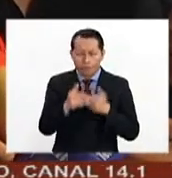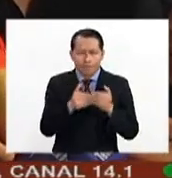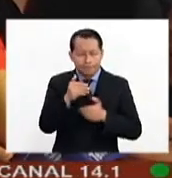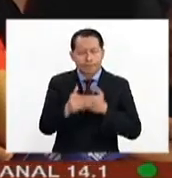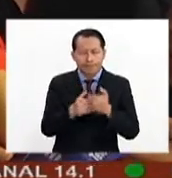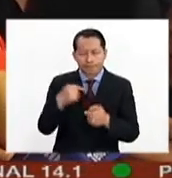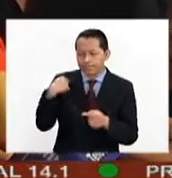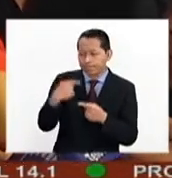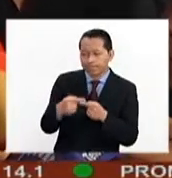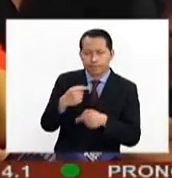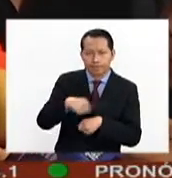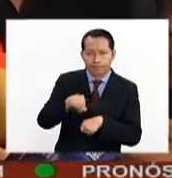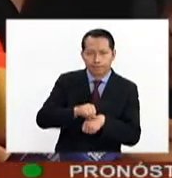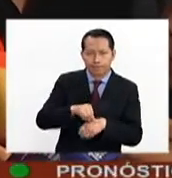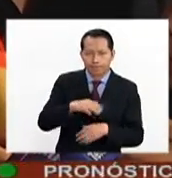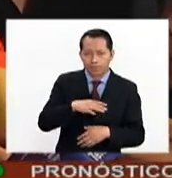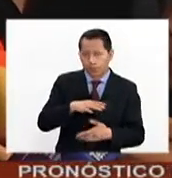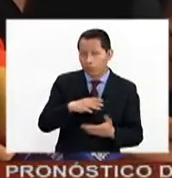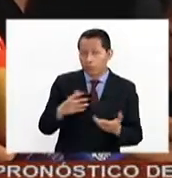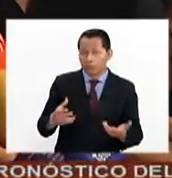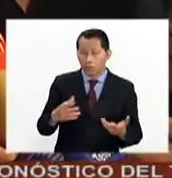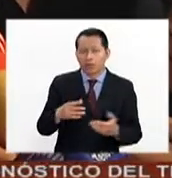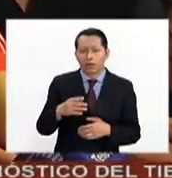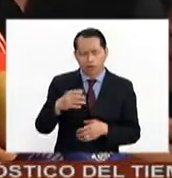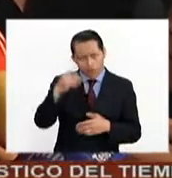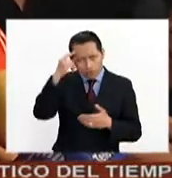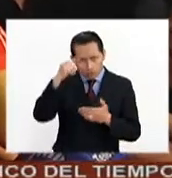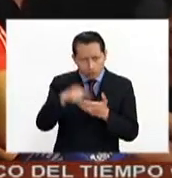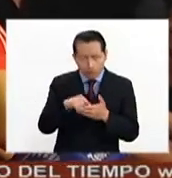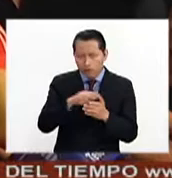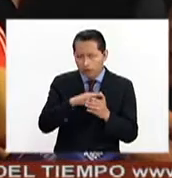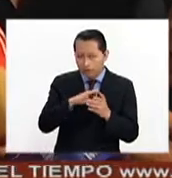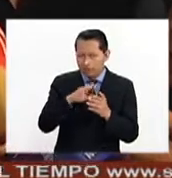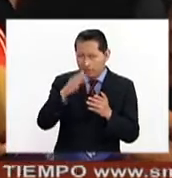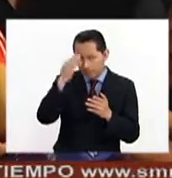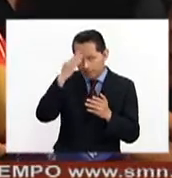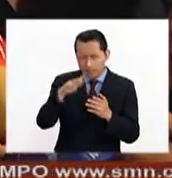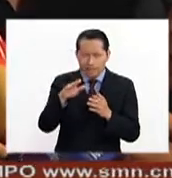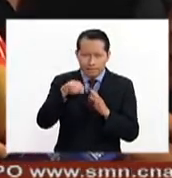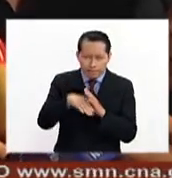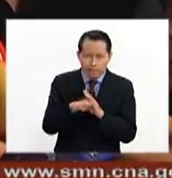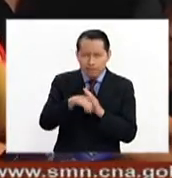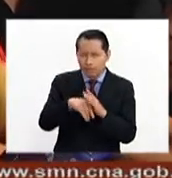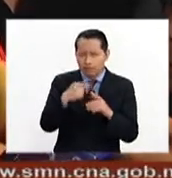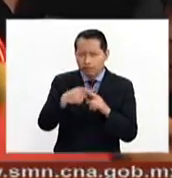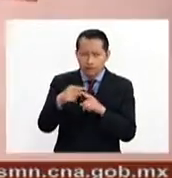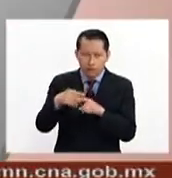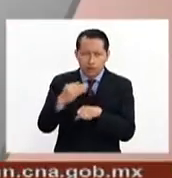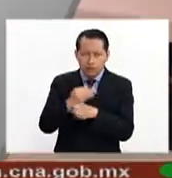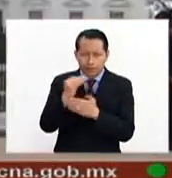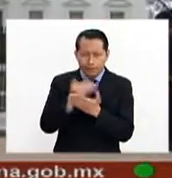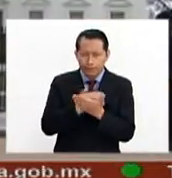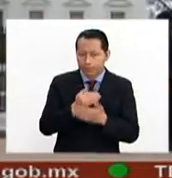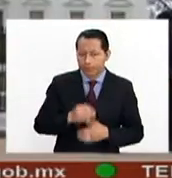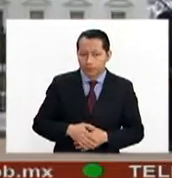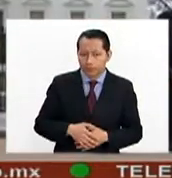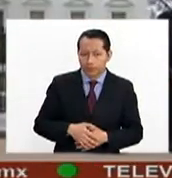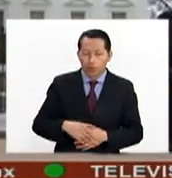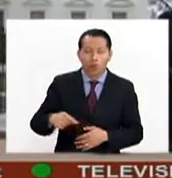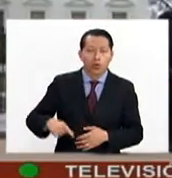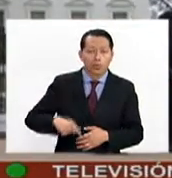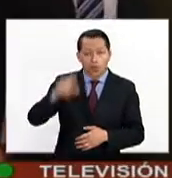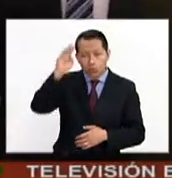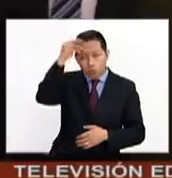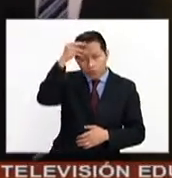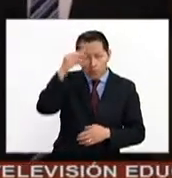estas últimas semanas. Yo creo que la volatilidad que hemos enfrentado hoy se aprecia un poco menor. El gobierno de